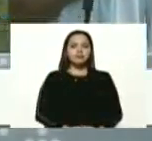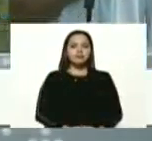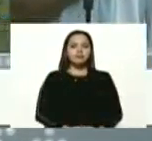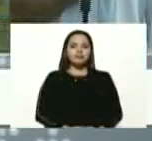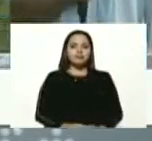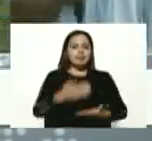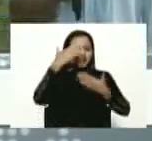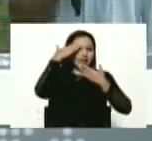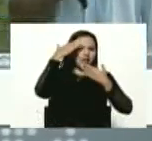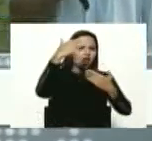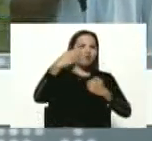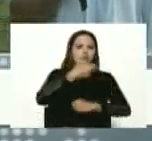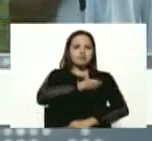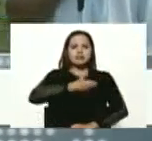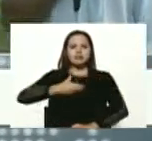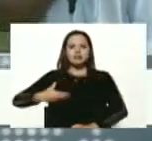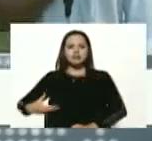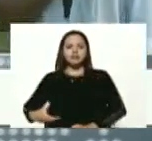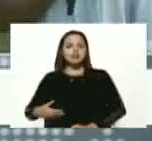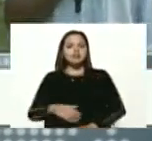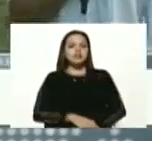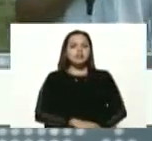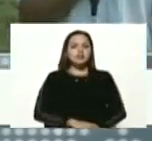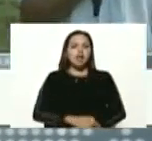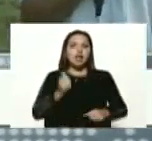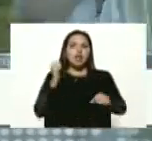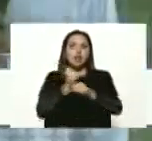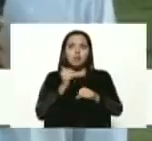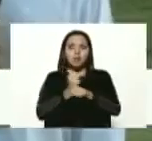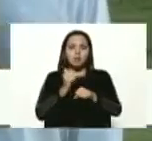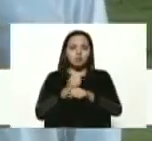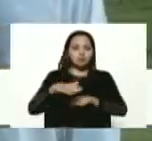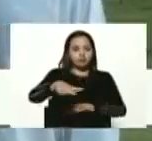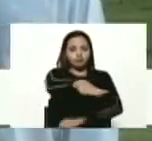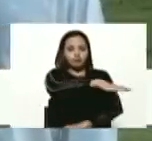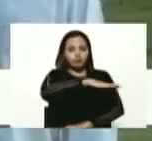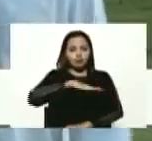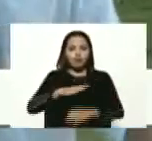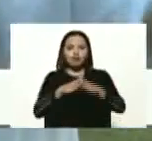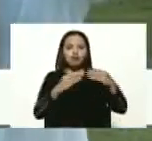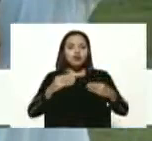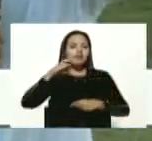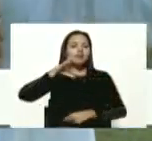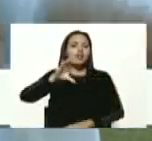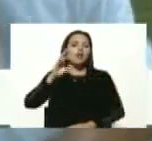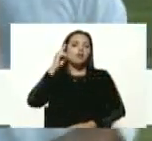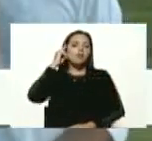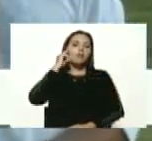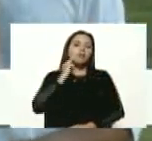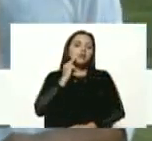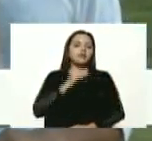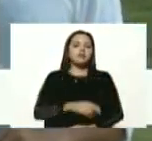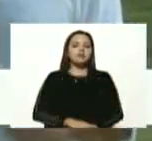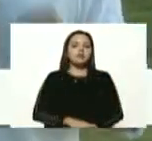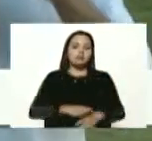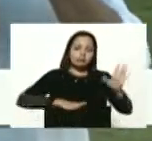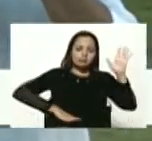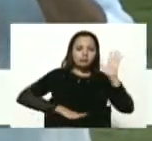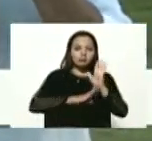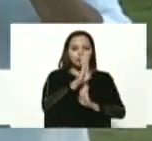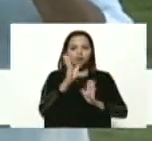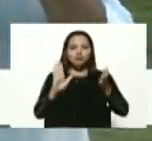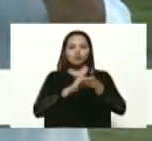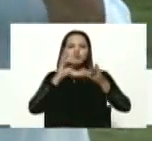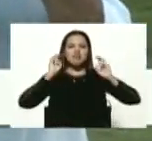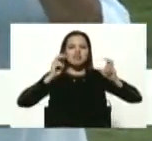Saludos, señor presidente, de nuestros productoras y nuestros productores del Estado Bolívar, avanzando en el